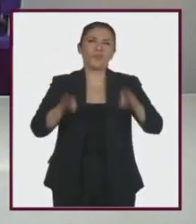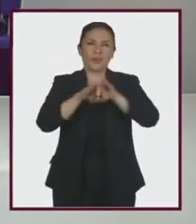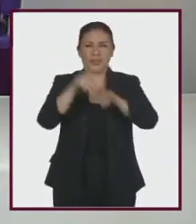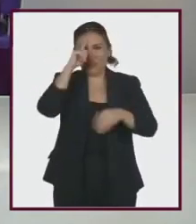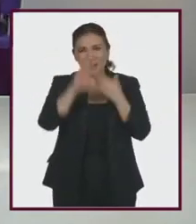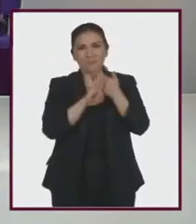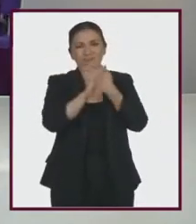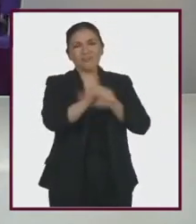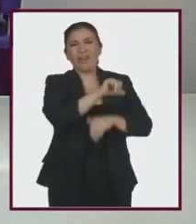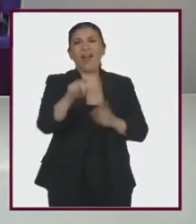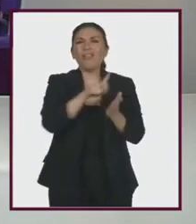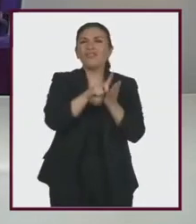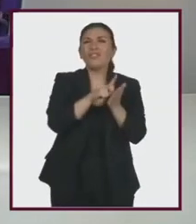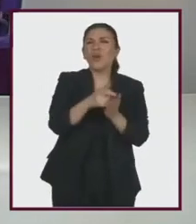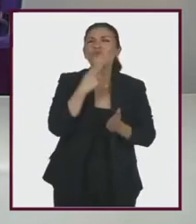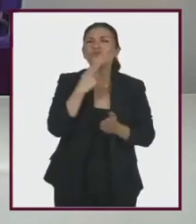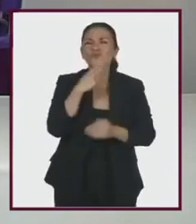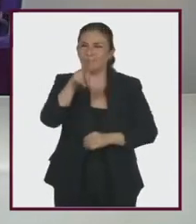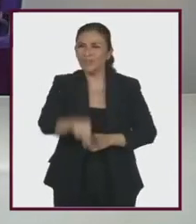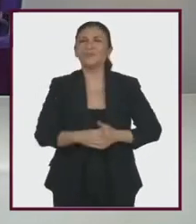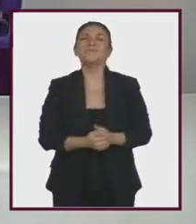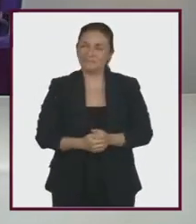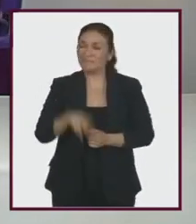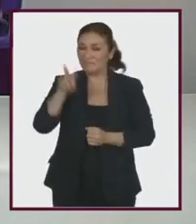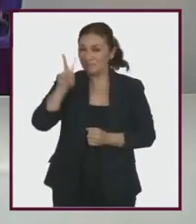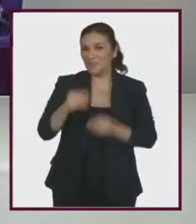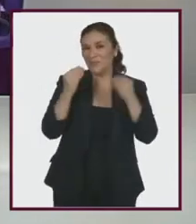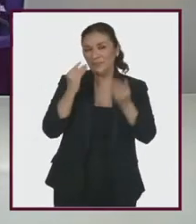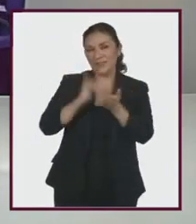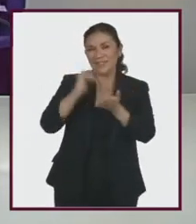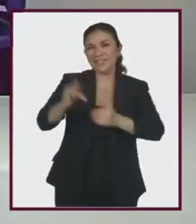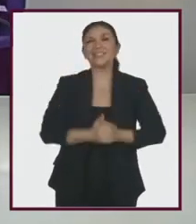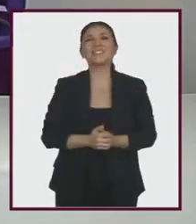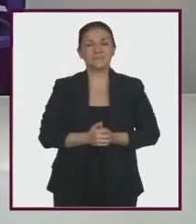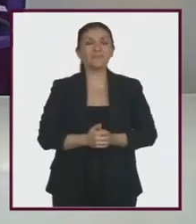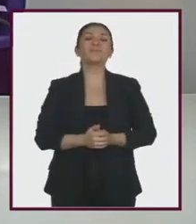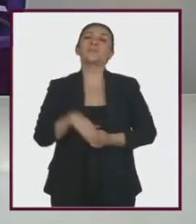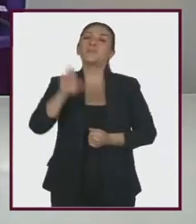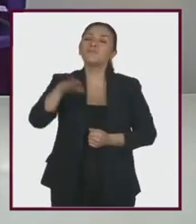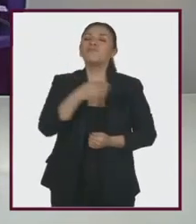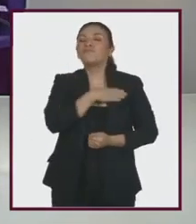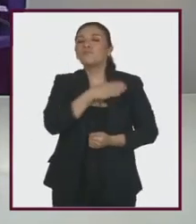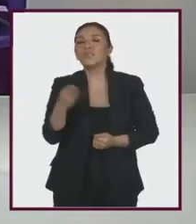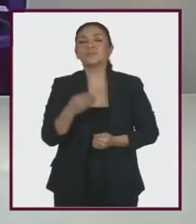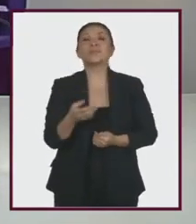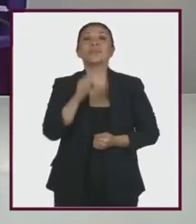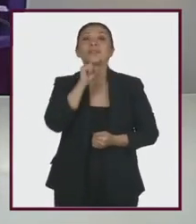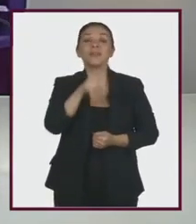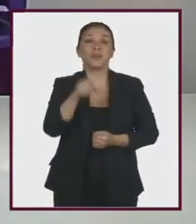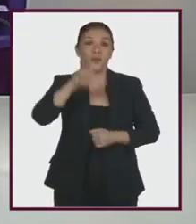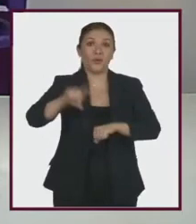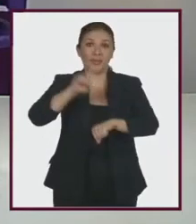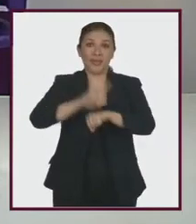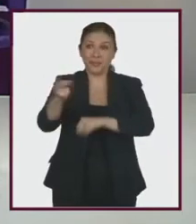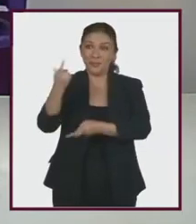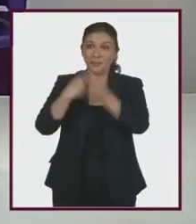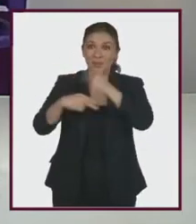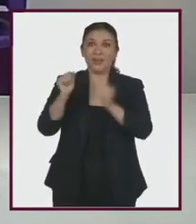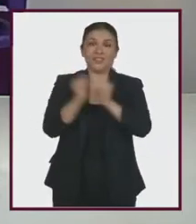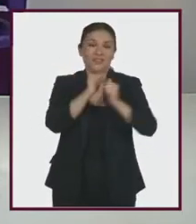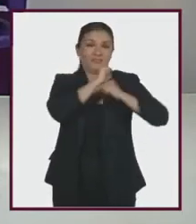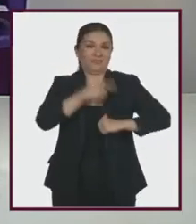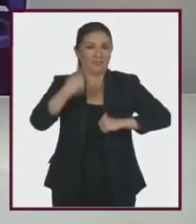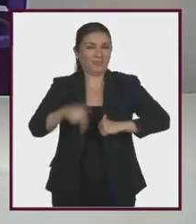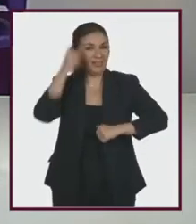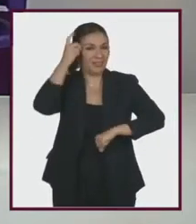prevención del consumo de drogas. Sin duda, doctora. Muchísimas gracias. Bueno, la doctora Paulina nos acompaña esta tarde. En nombre de la Dirección